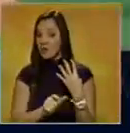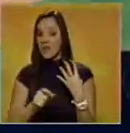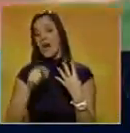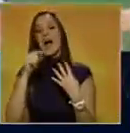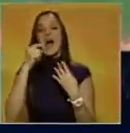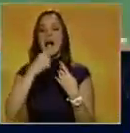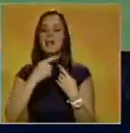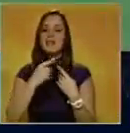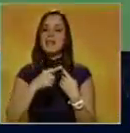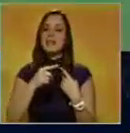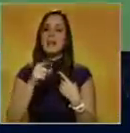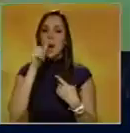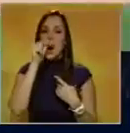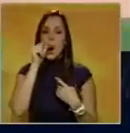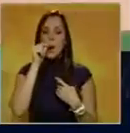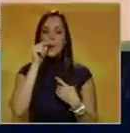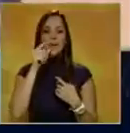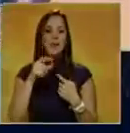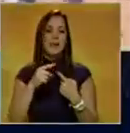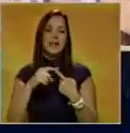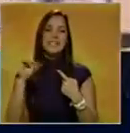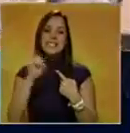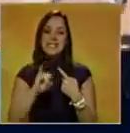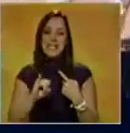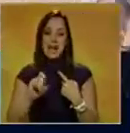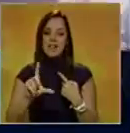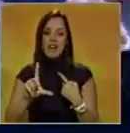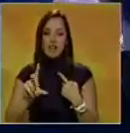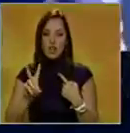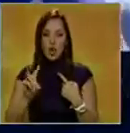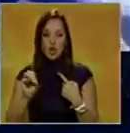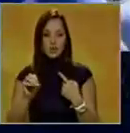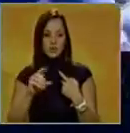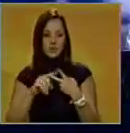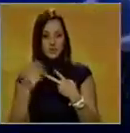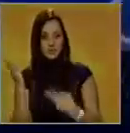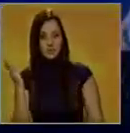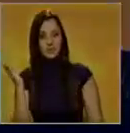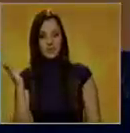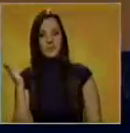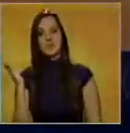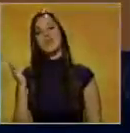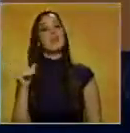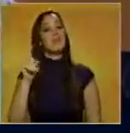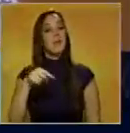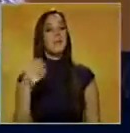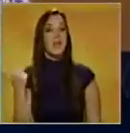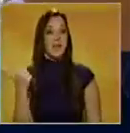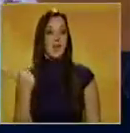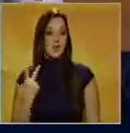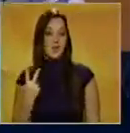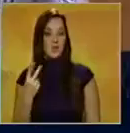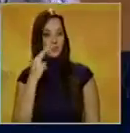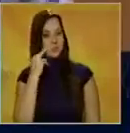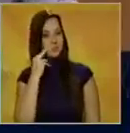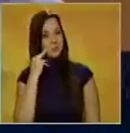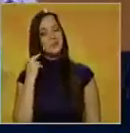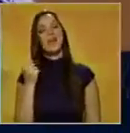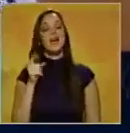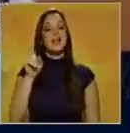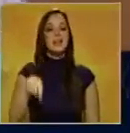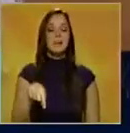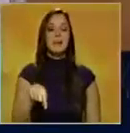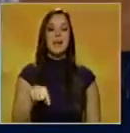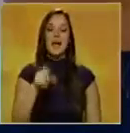receptor de los Reales de Kansas City, Salvador Pérez, y su compañero de equipo, el campo corto, Alcides Escobar, además de segunda base, José